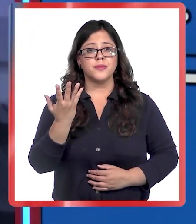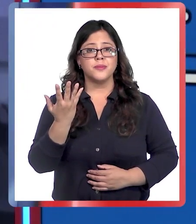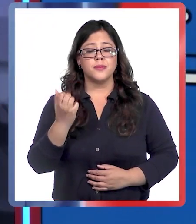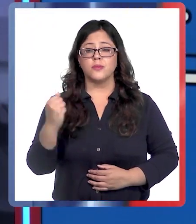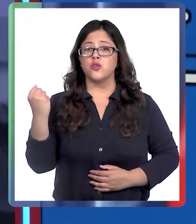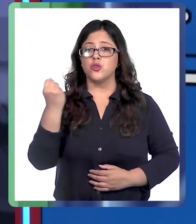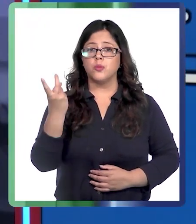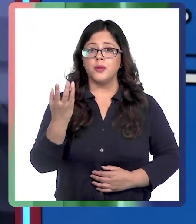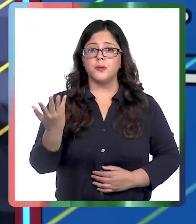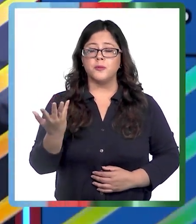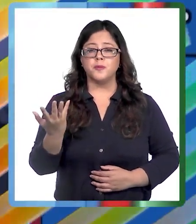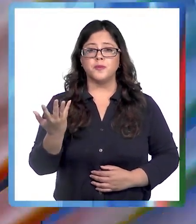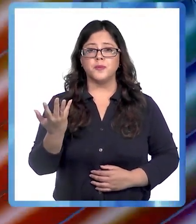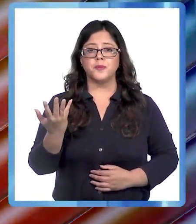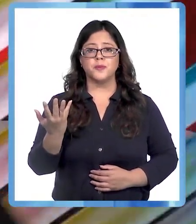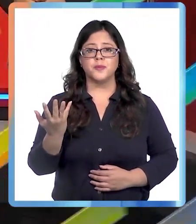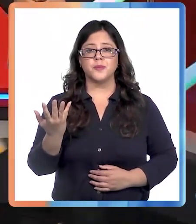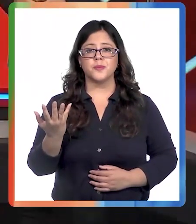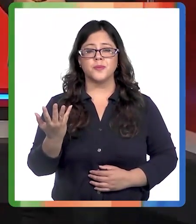Los números.